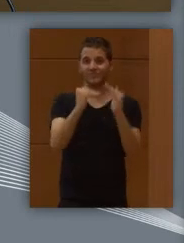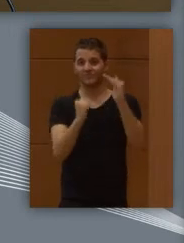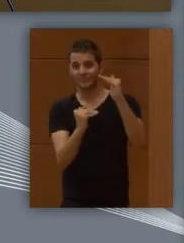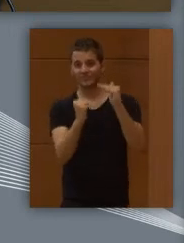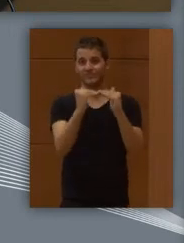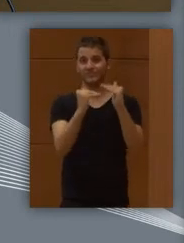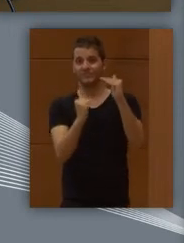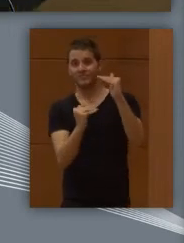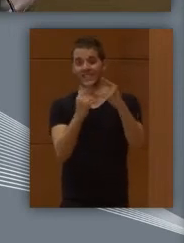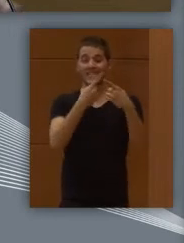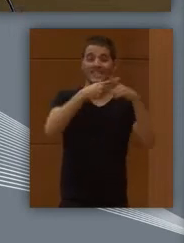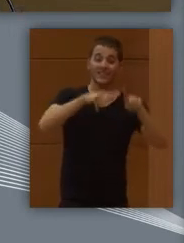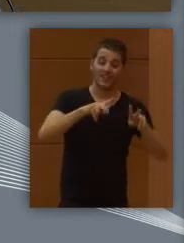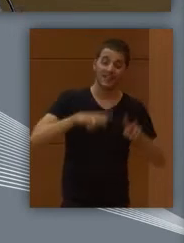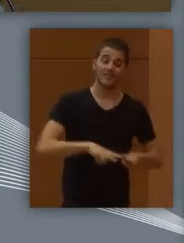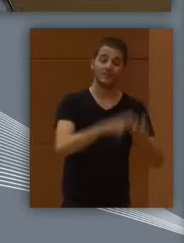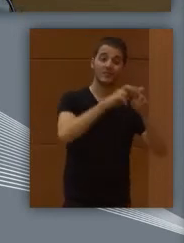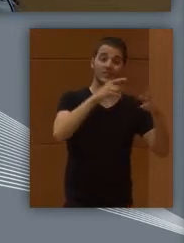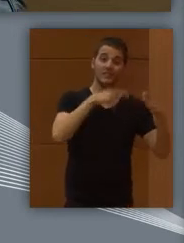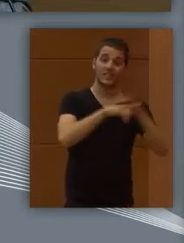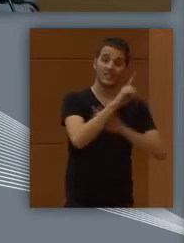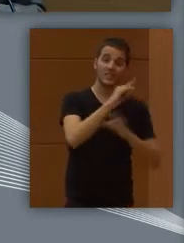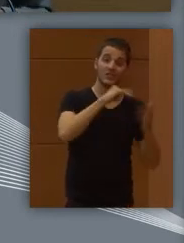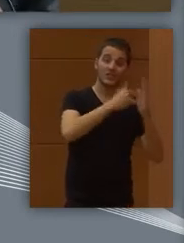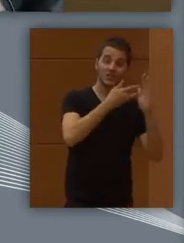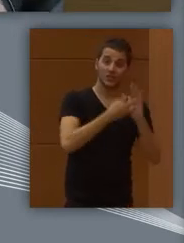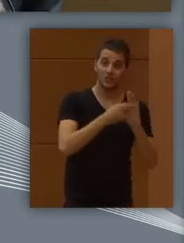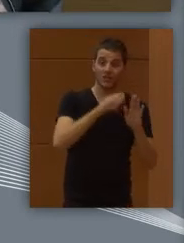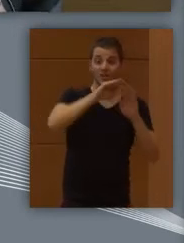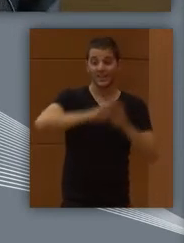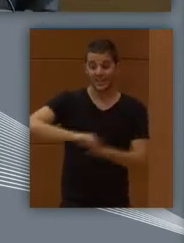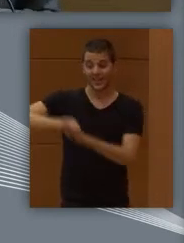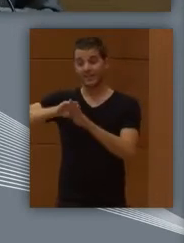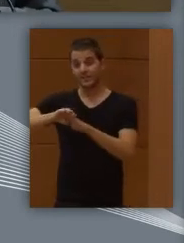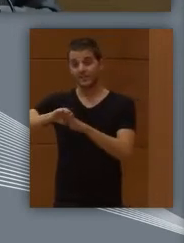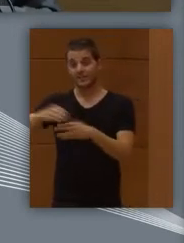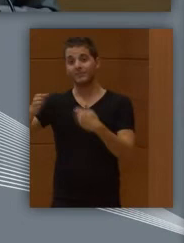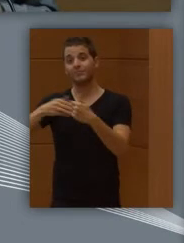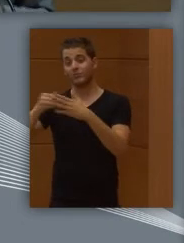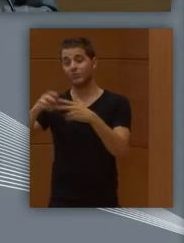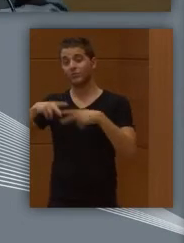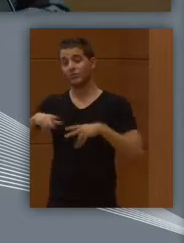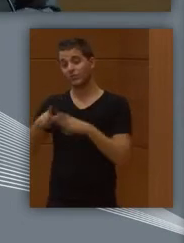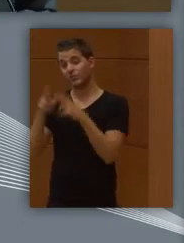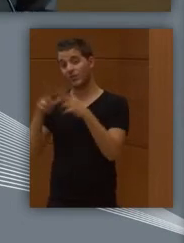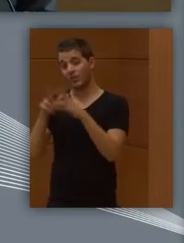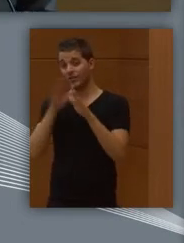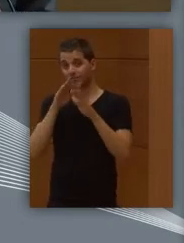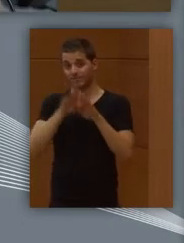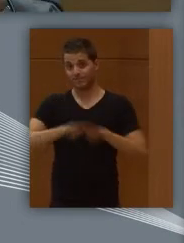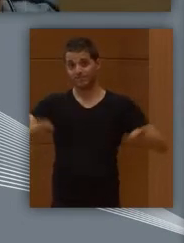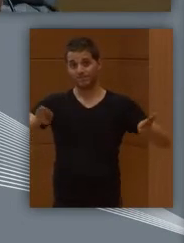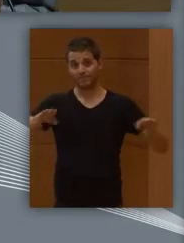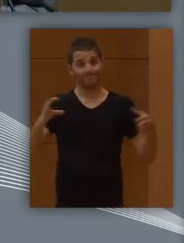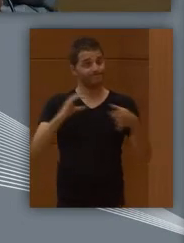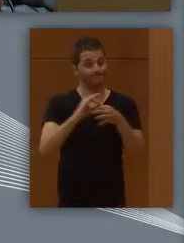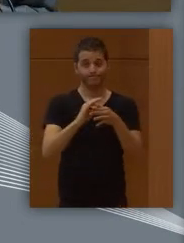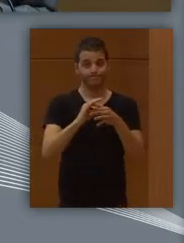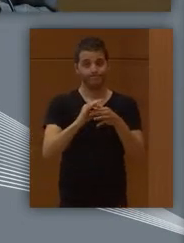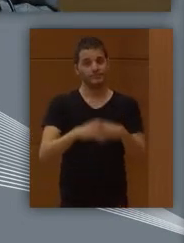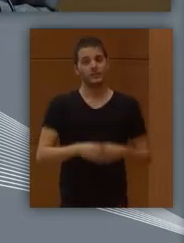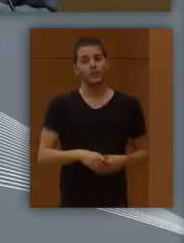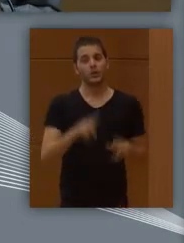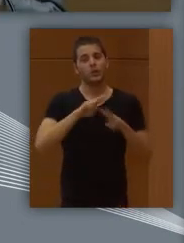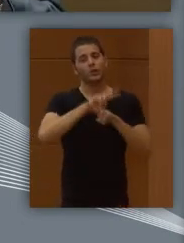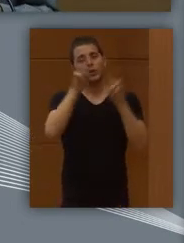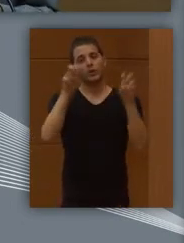Esa diferencia entre progreso tecnológico por una parte y uso social por otro, ¿no? Otra cuestión